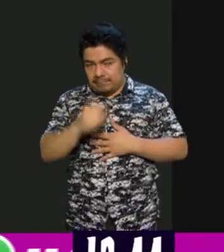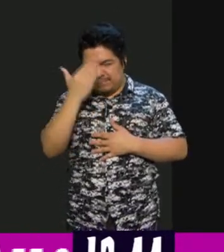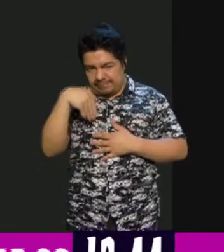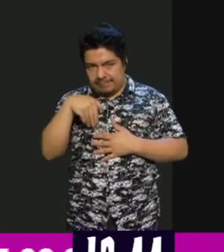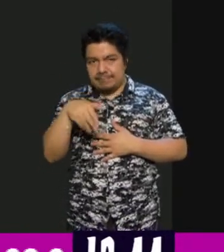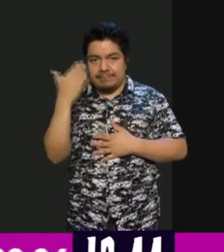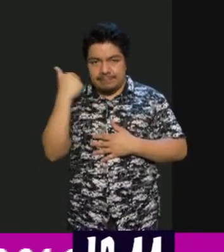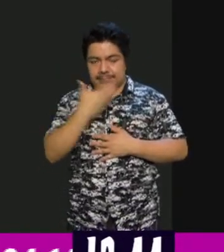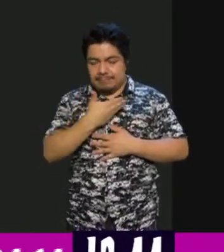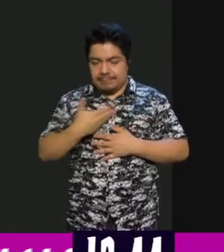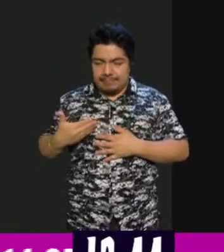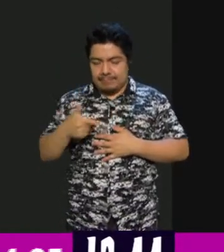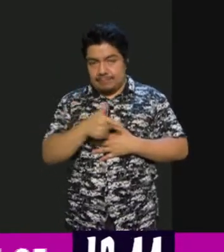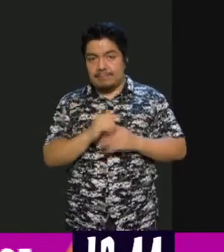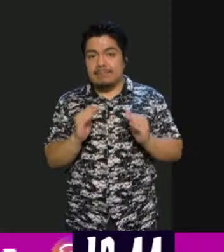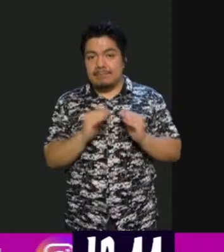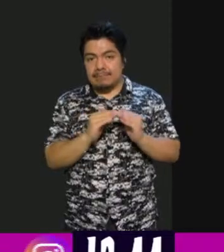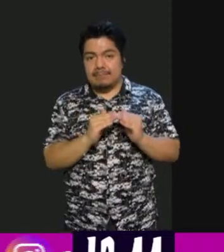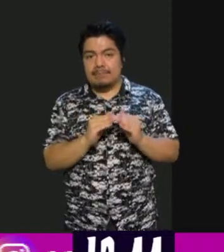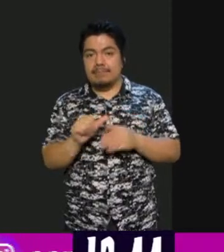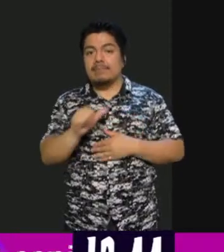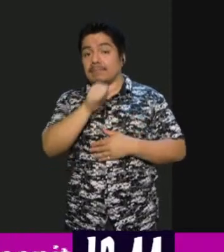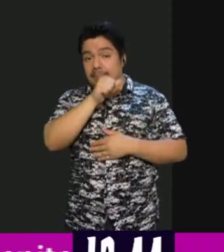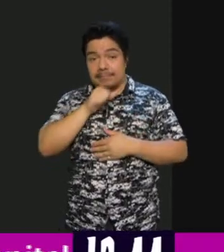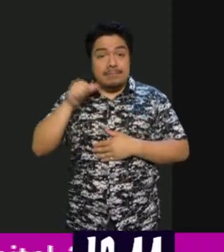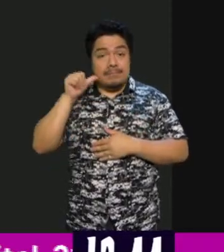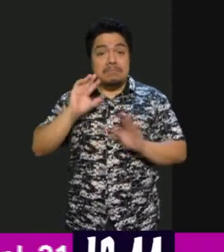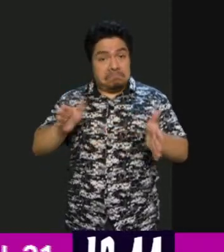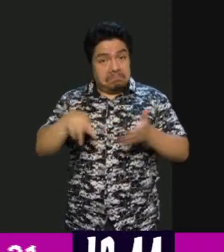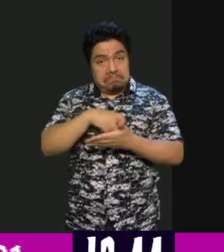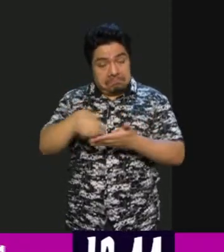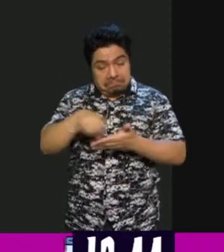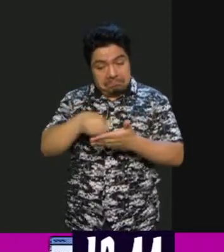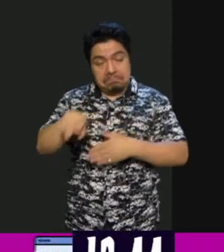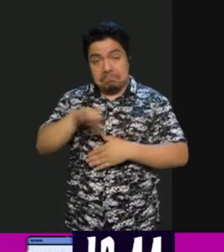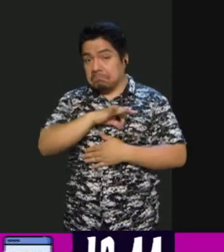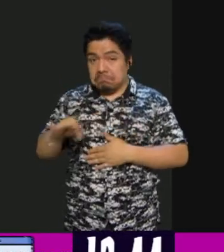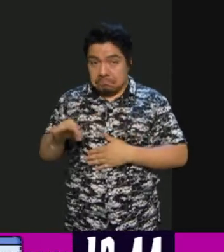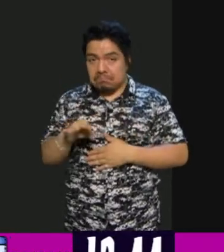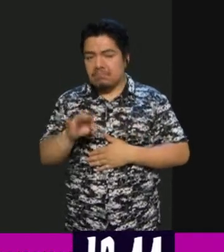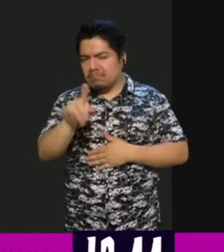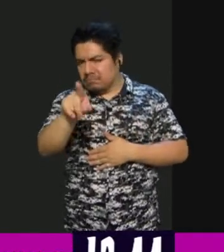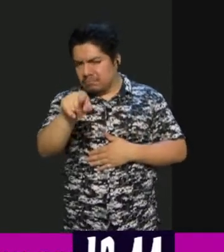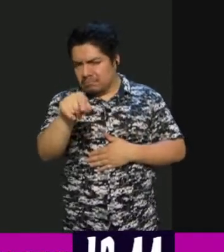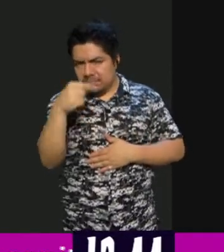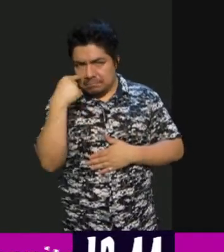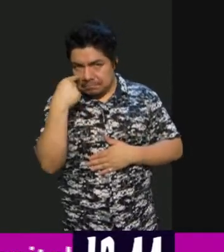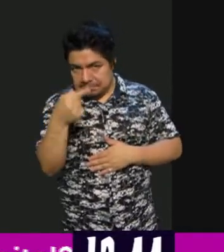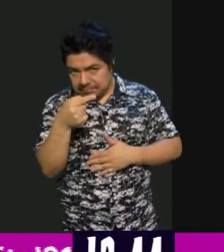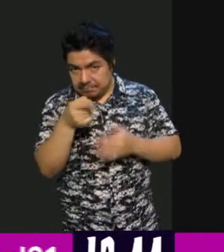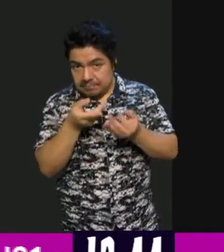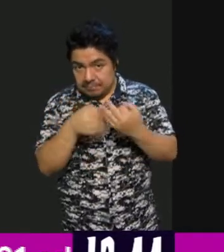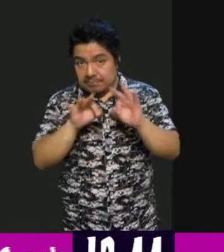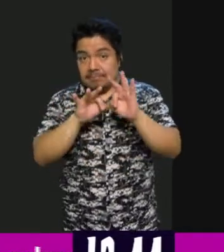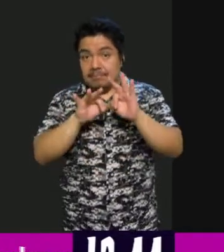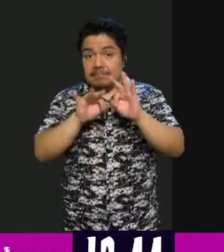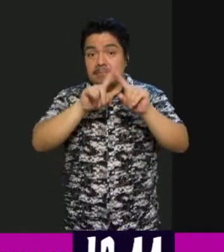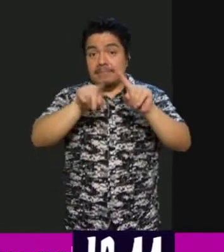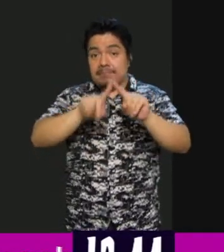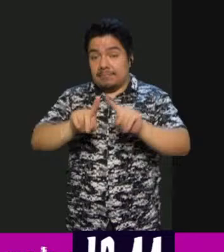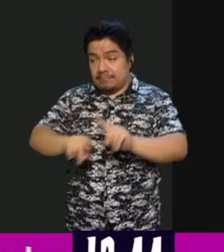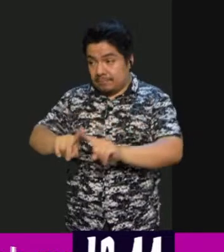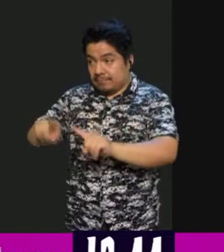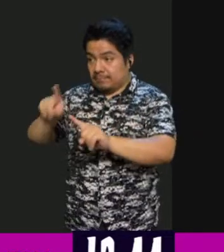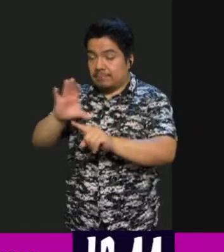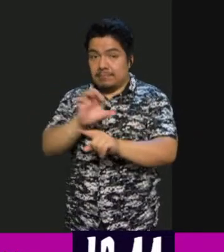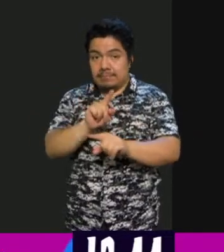oficial de Los Pinos. Está en Amazon, también ya lo pueden comprar en Amazon. Y algo muy importante, voy a hacer una gira en los